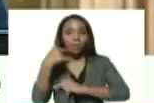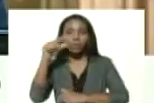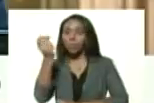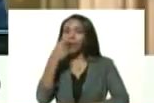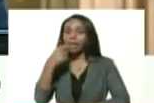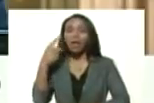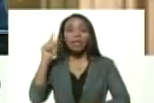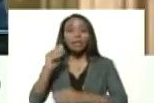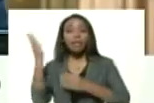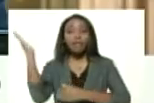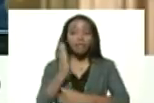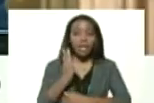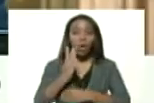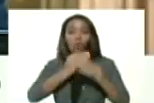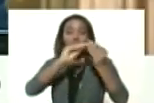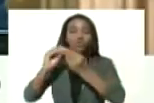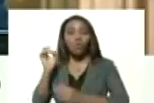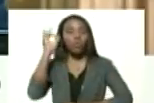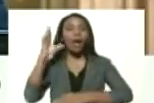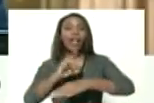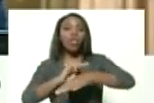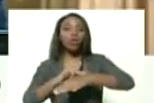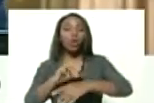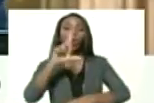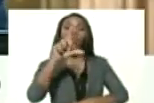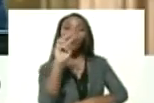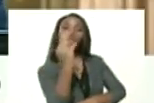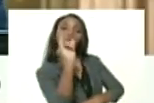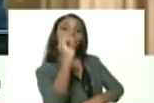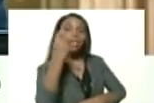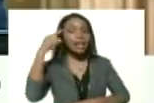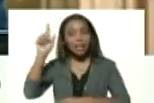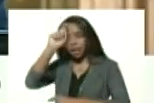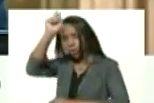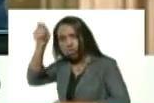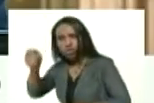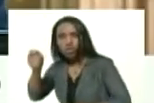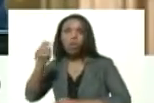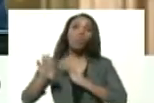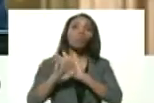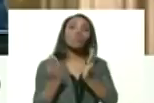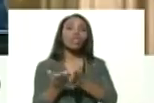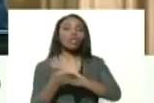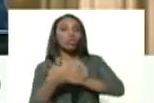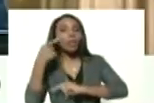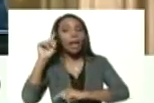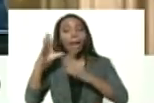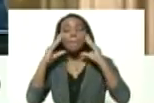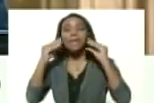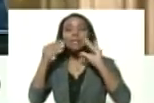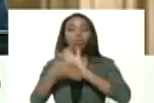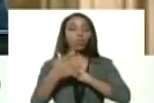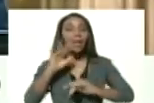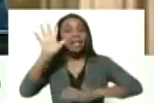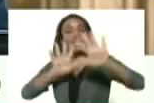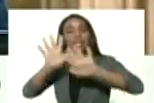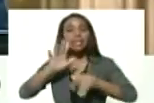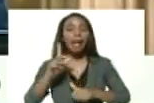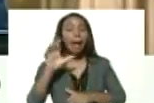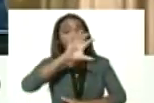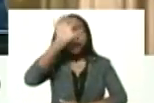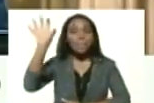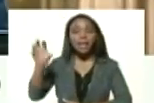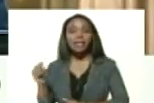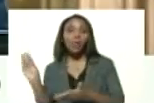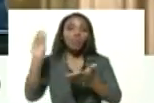creador del interferón el doctor luís herrera un científico reconocido mundialmente más de 15 países están